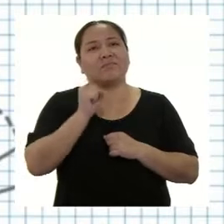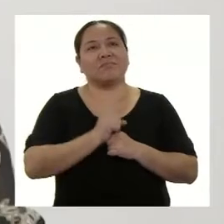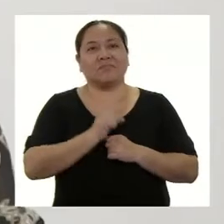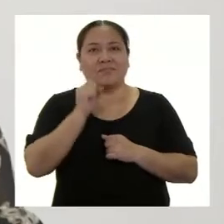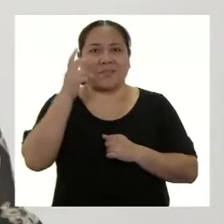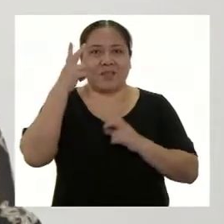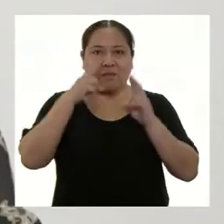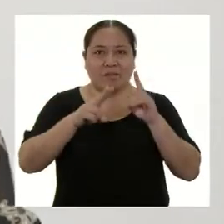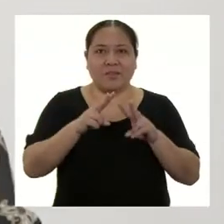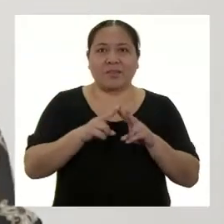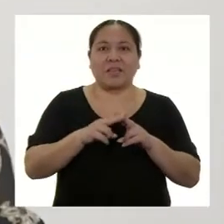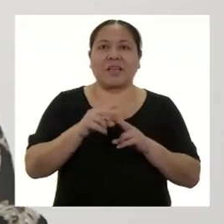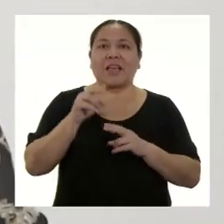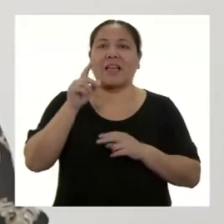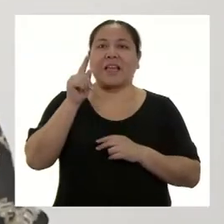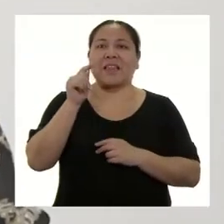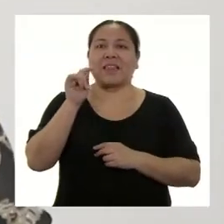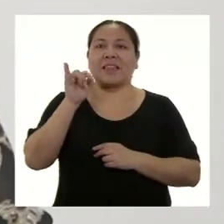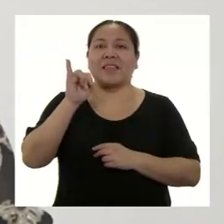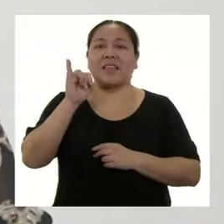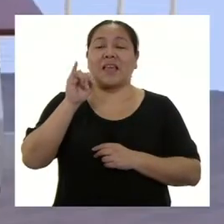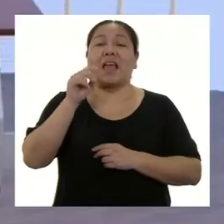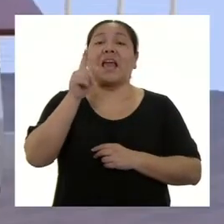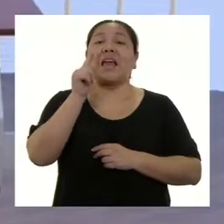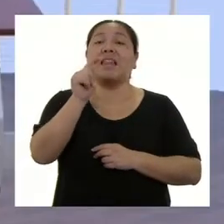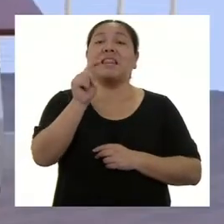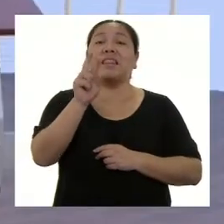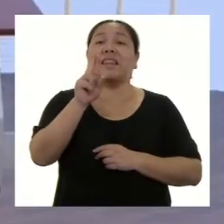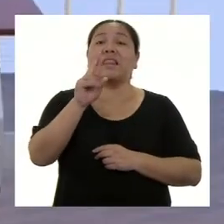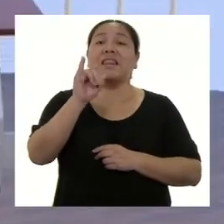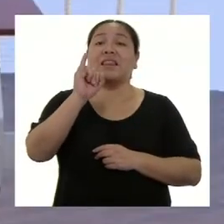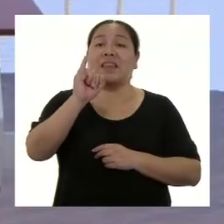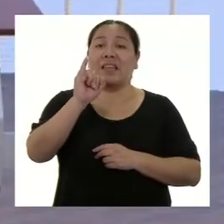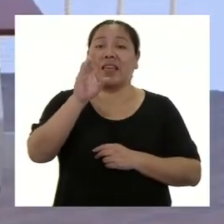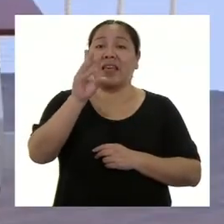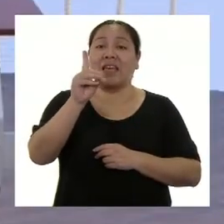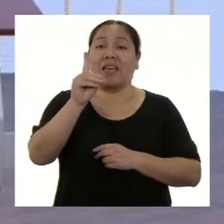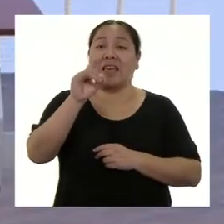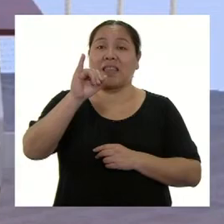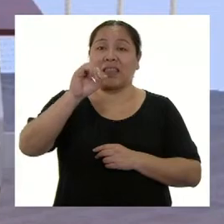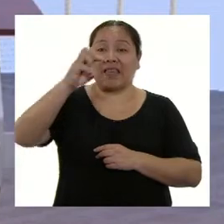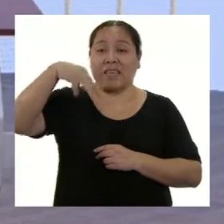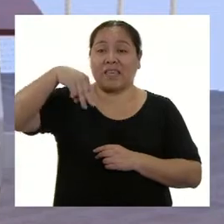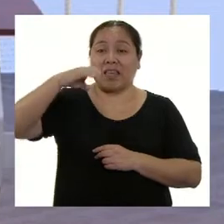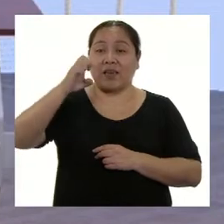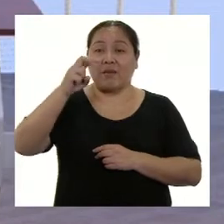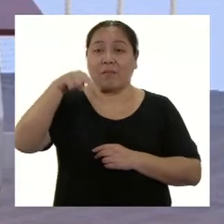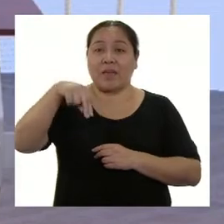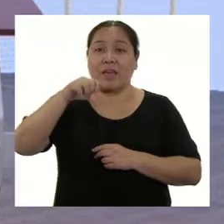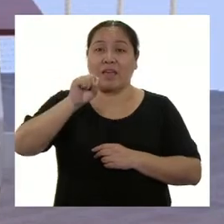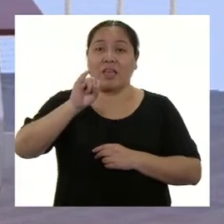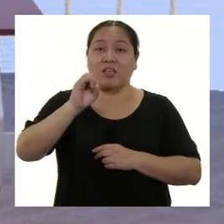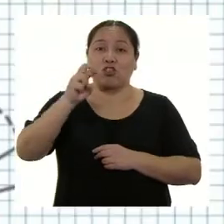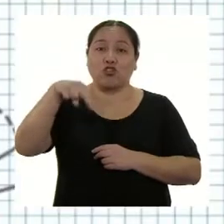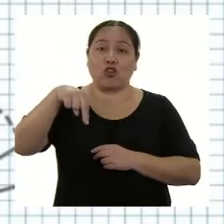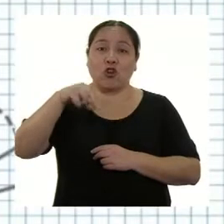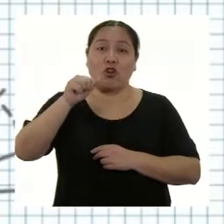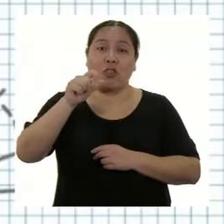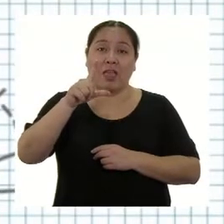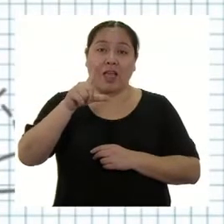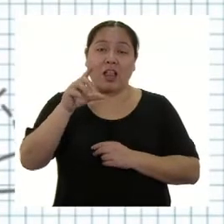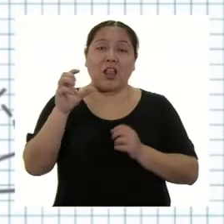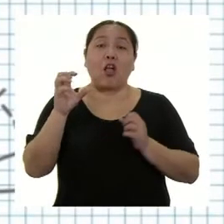una forma tridimensional compuesta. ¿Forma tridimensional compuesta? ¿Cómo es eso? Una